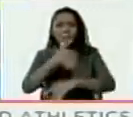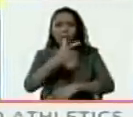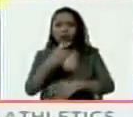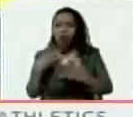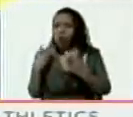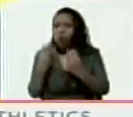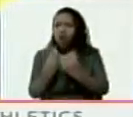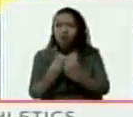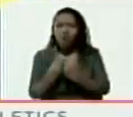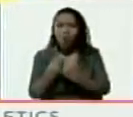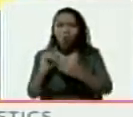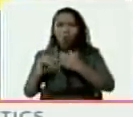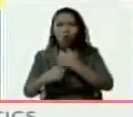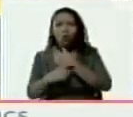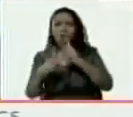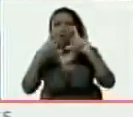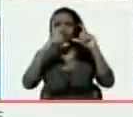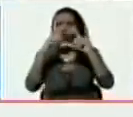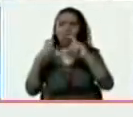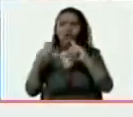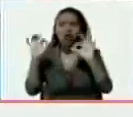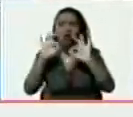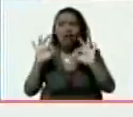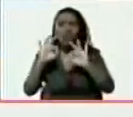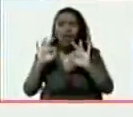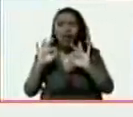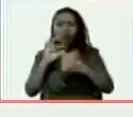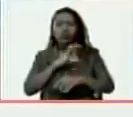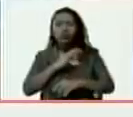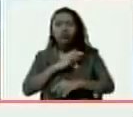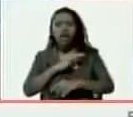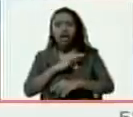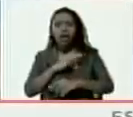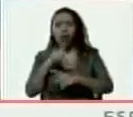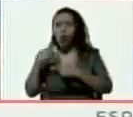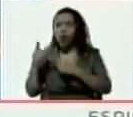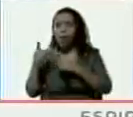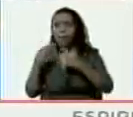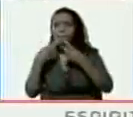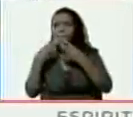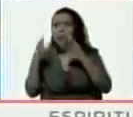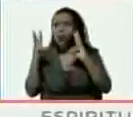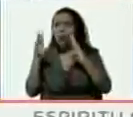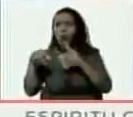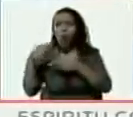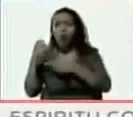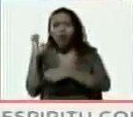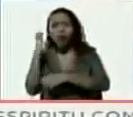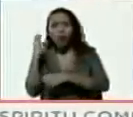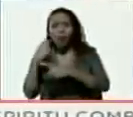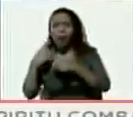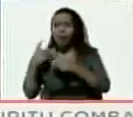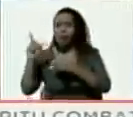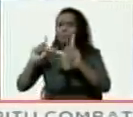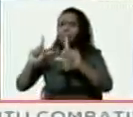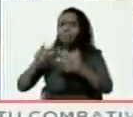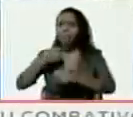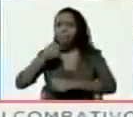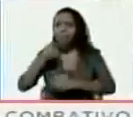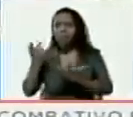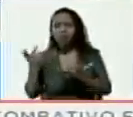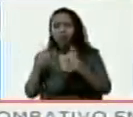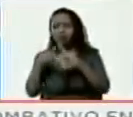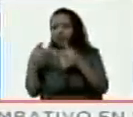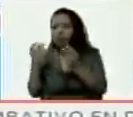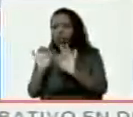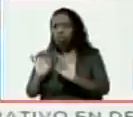Guaidó, y no hay fotografías publicadas por la Associated Press, ni fotografías publicadas por Europa Press, ni por nadie. Porque si le disparan